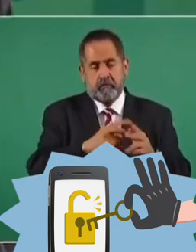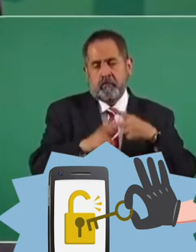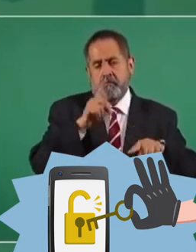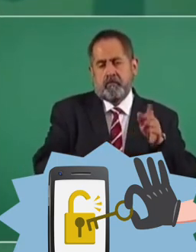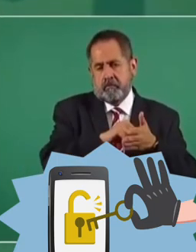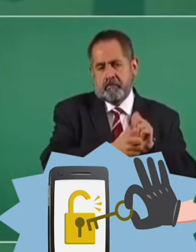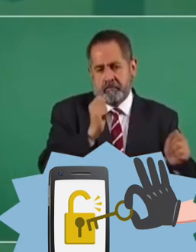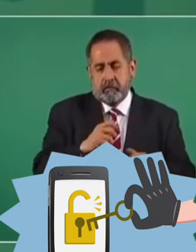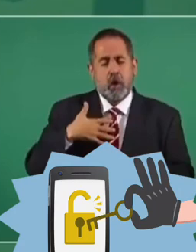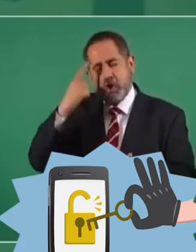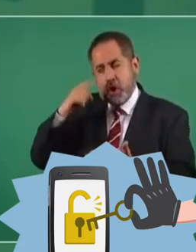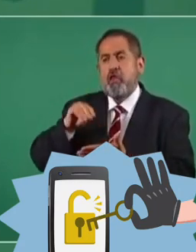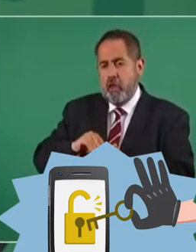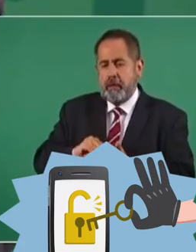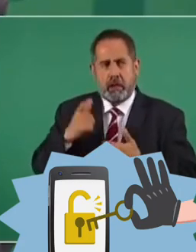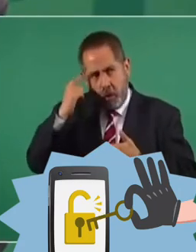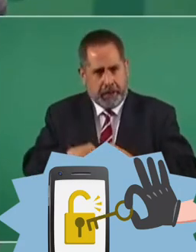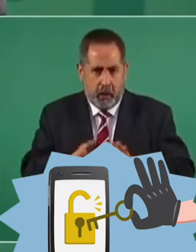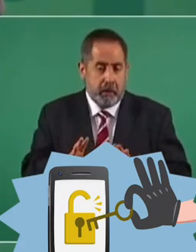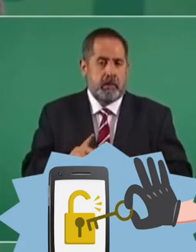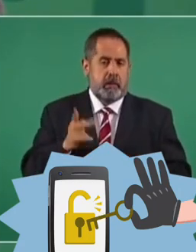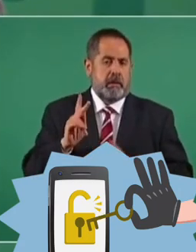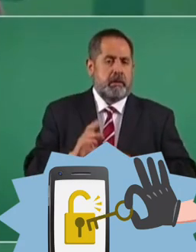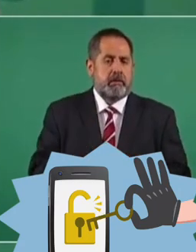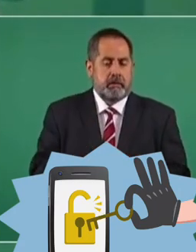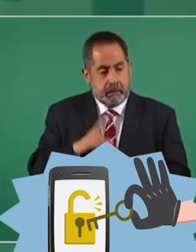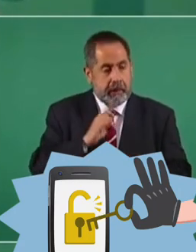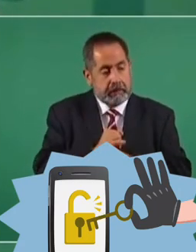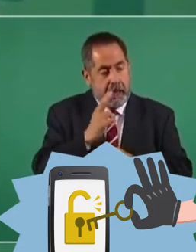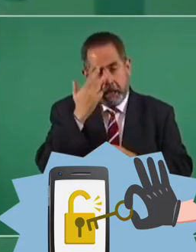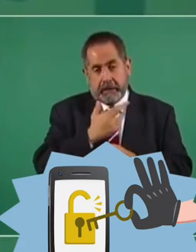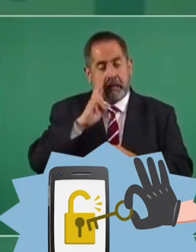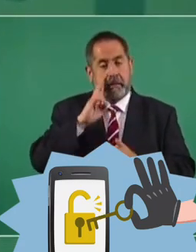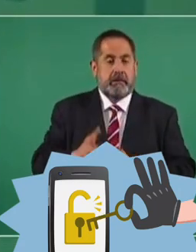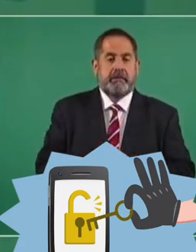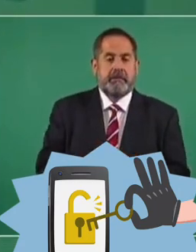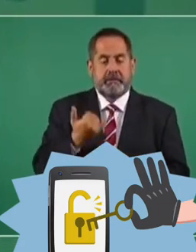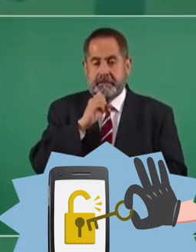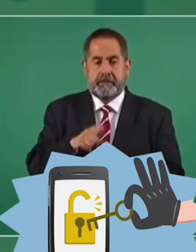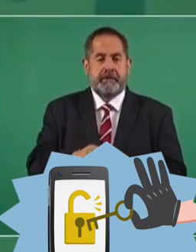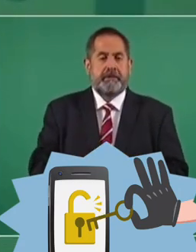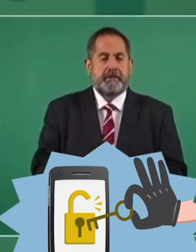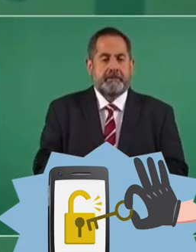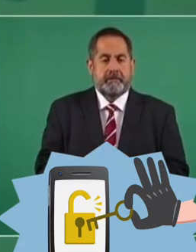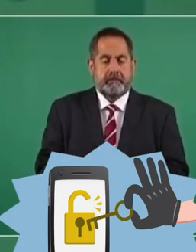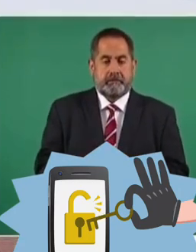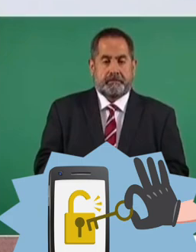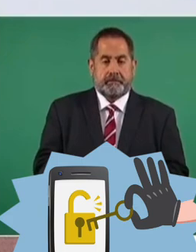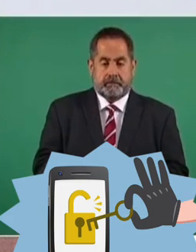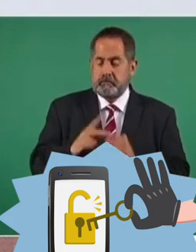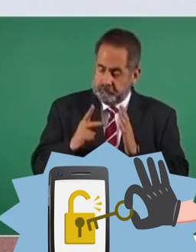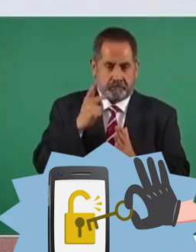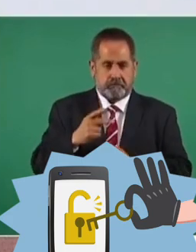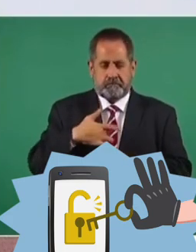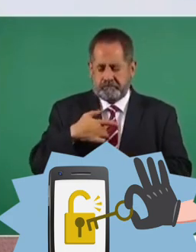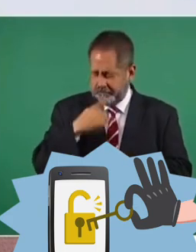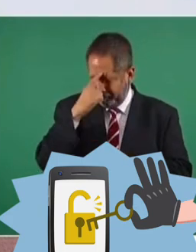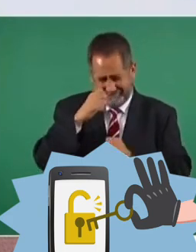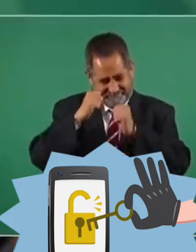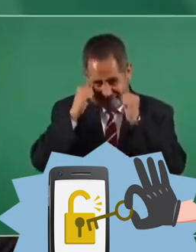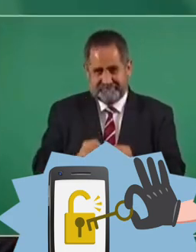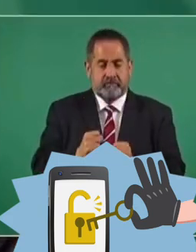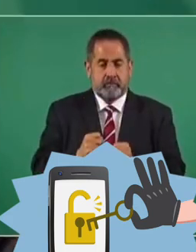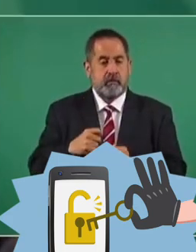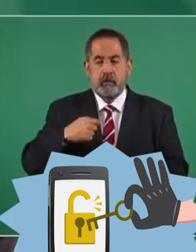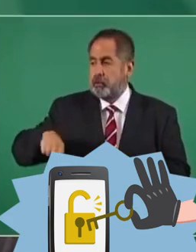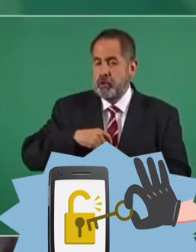cancelarlo. Yo no creo que exista, pero de todas maneras hay que hacer la revisión. Y de lo que, repito, no tengo duda,